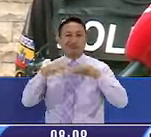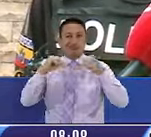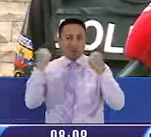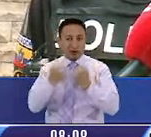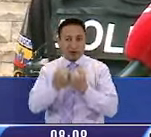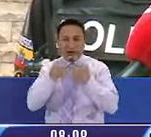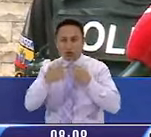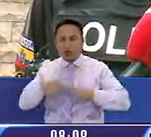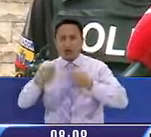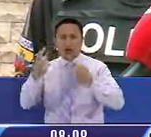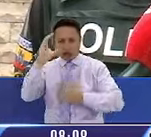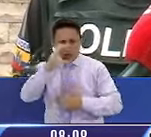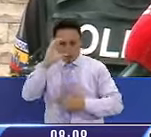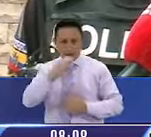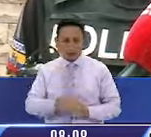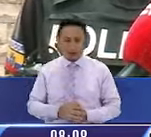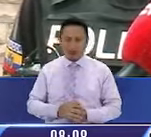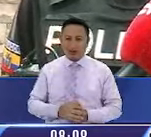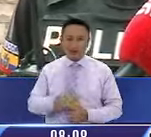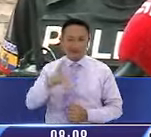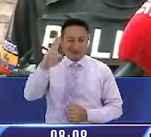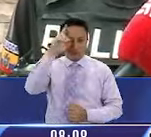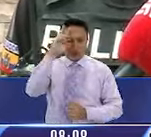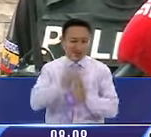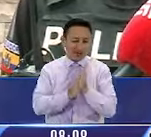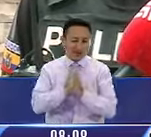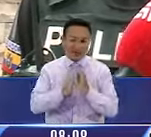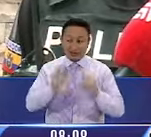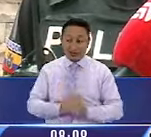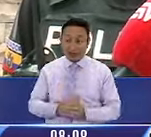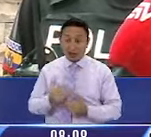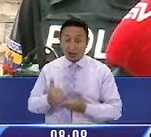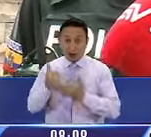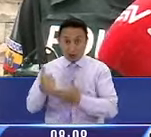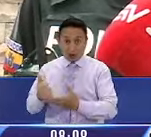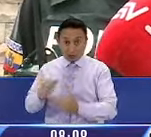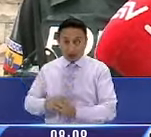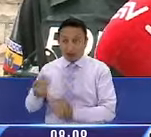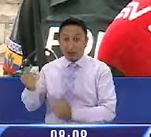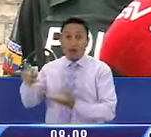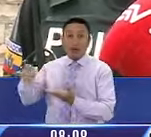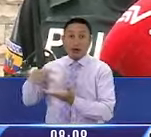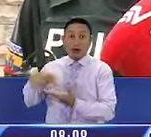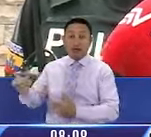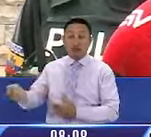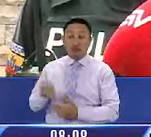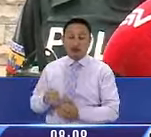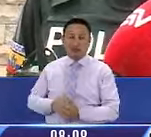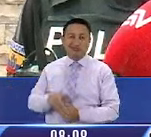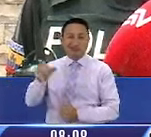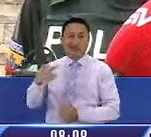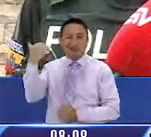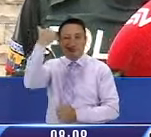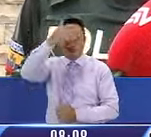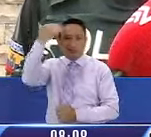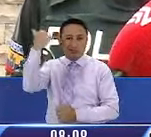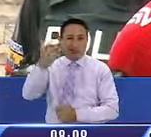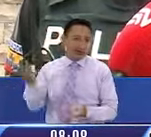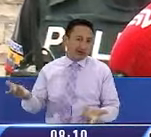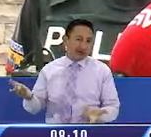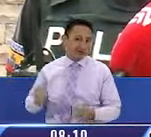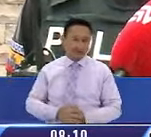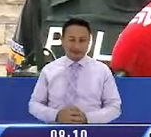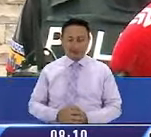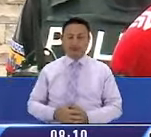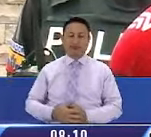existen personas que al ver que las personas se encuentran desesperadas publican en redes sociales e inmediatamente llaman con otros objetivos con el